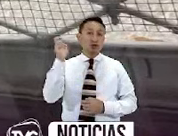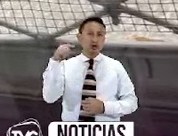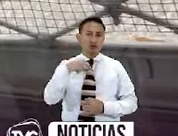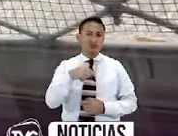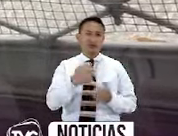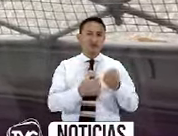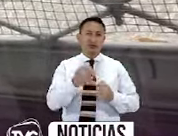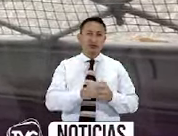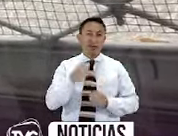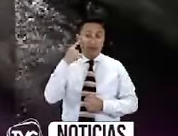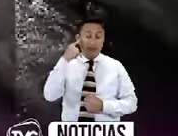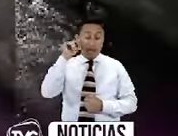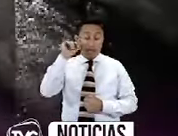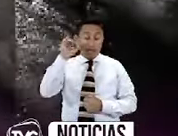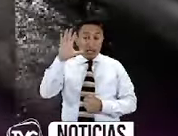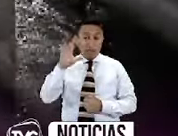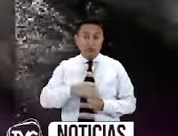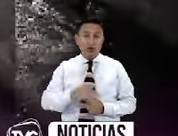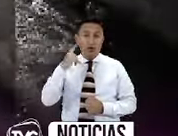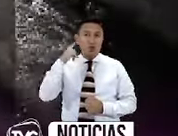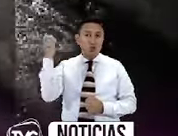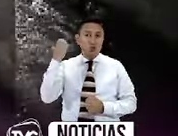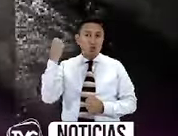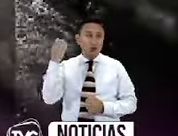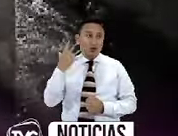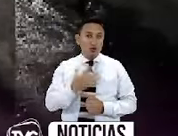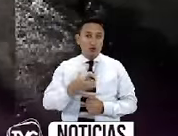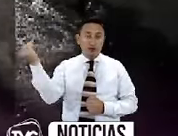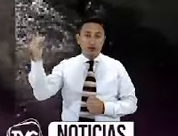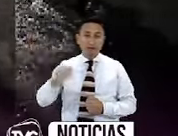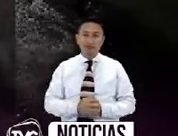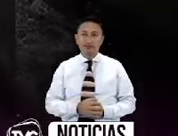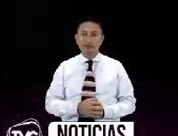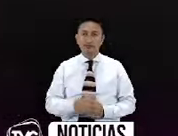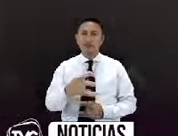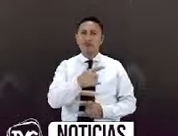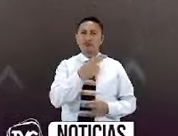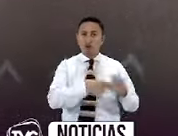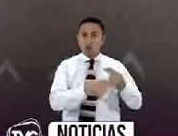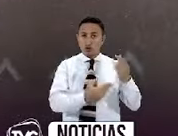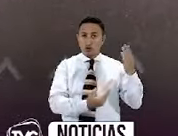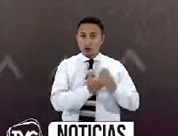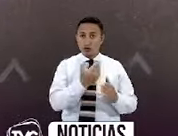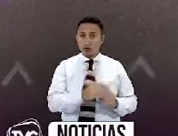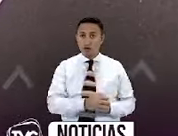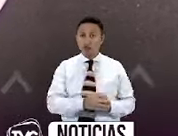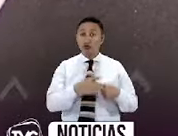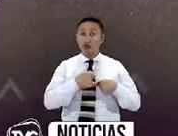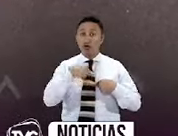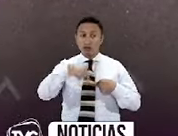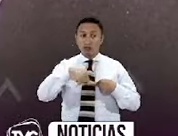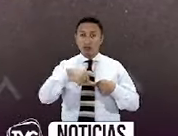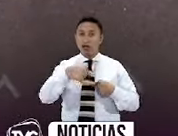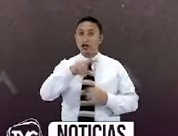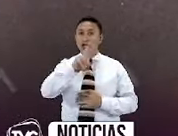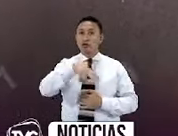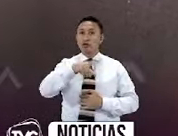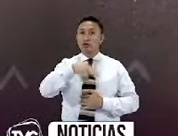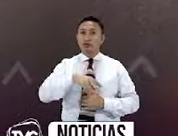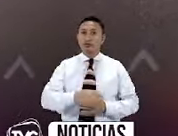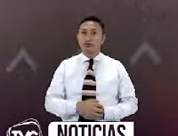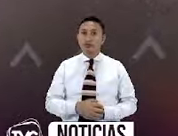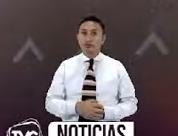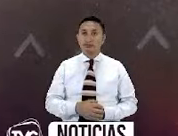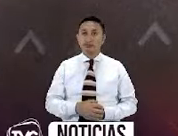la luz y el sujeto escapó. Ese negocio es nuevo. Ya, como le digo, tengo 2 meses en este local y en dos meses